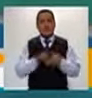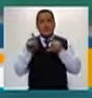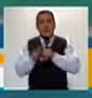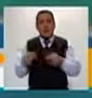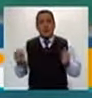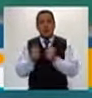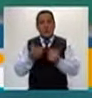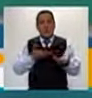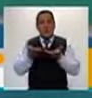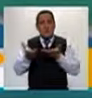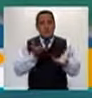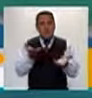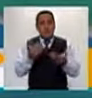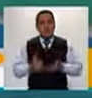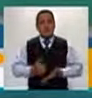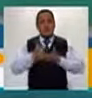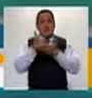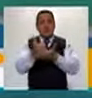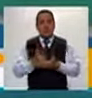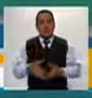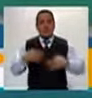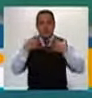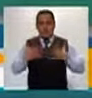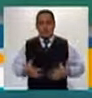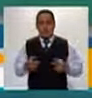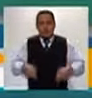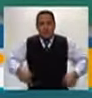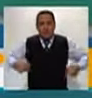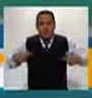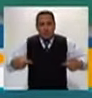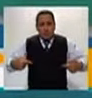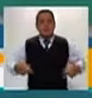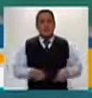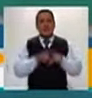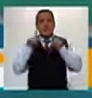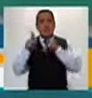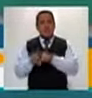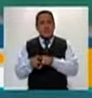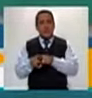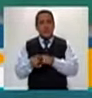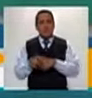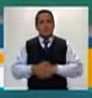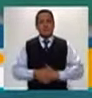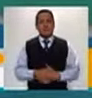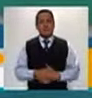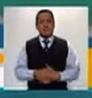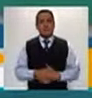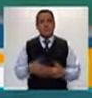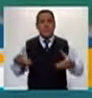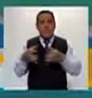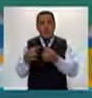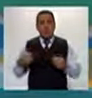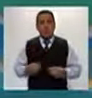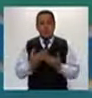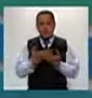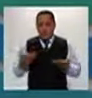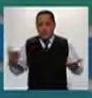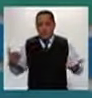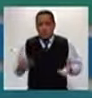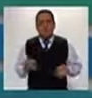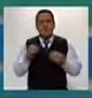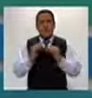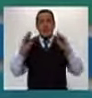a través de servicios de ayudas biomecánicas e incluso de digamos así equipos e instrumental para la